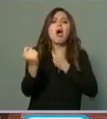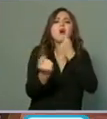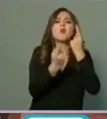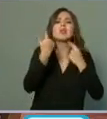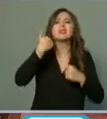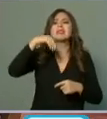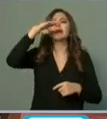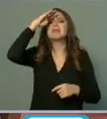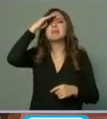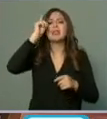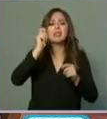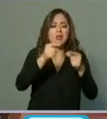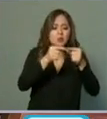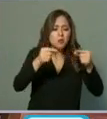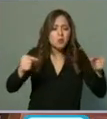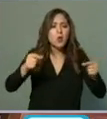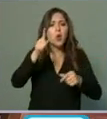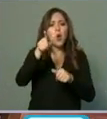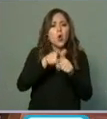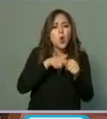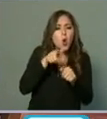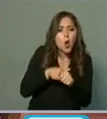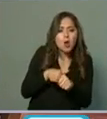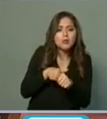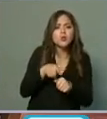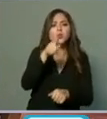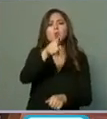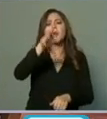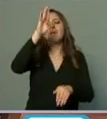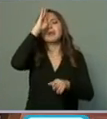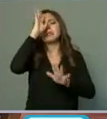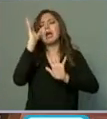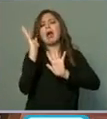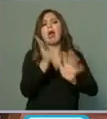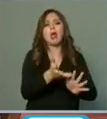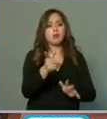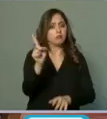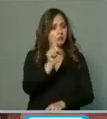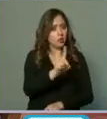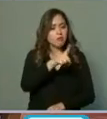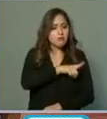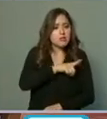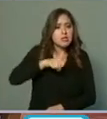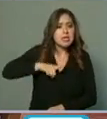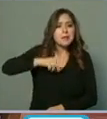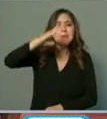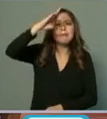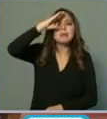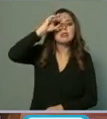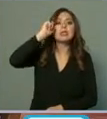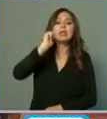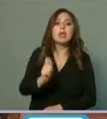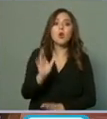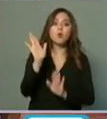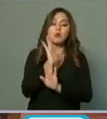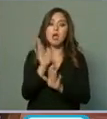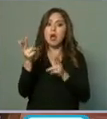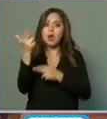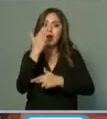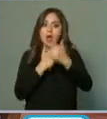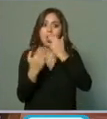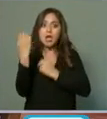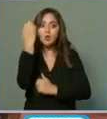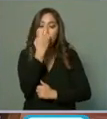el cartoncito de colores y no sé qué, ¿no? O sea, no hay que quedarnos solamente en eso. O sea, tenemos que visualizar que el regreso a clases implica una